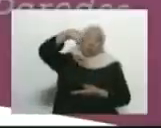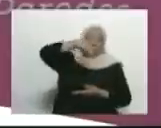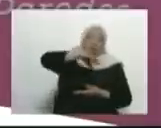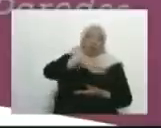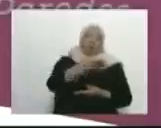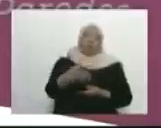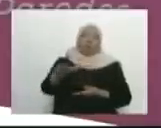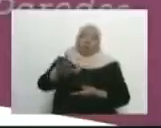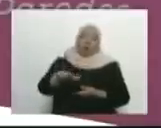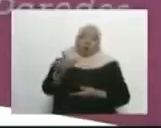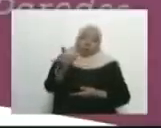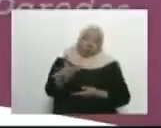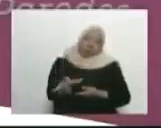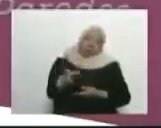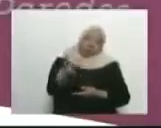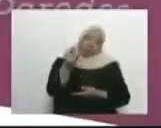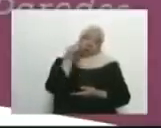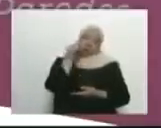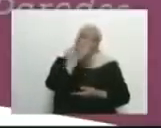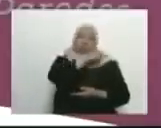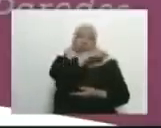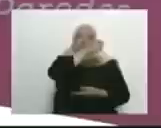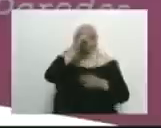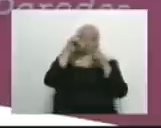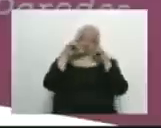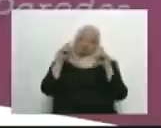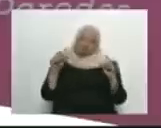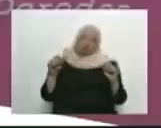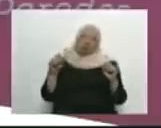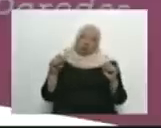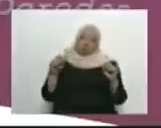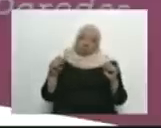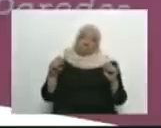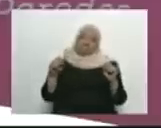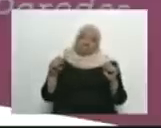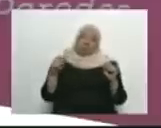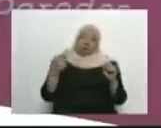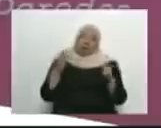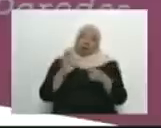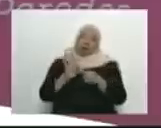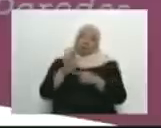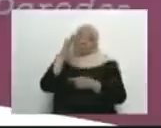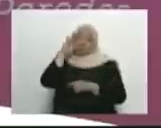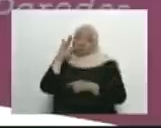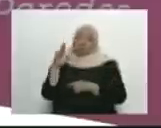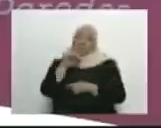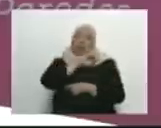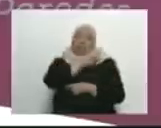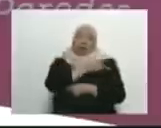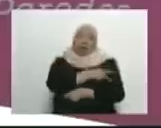humana, profesional, de estos pilotos de nuestra aviación militar bolivariana.